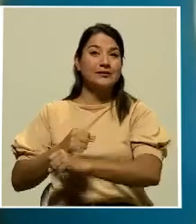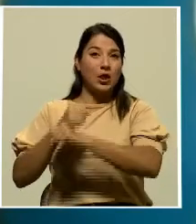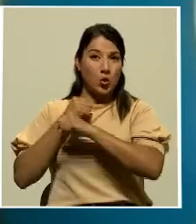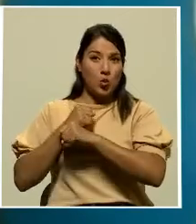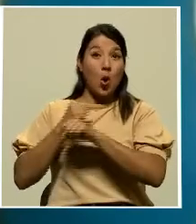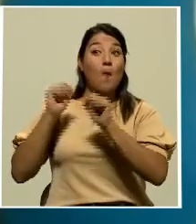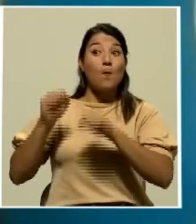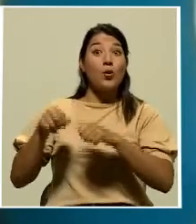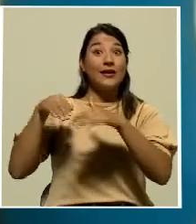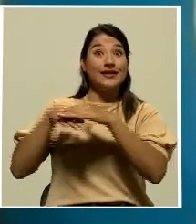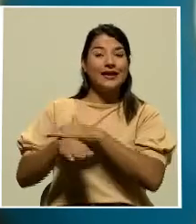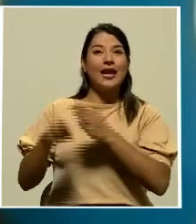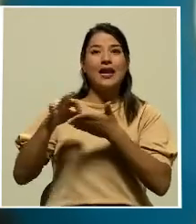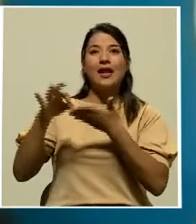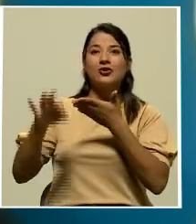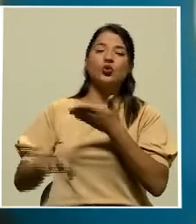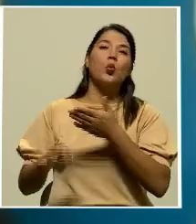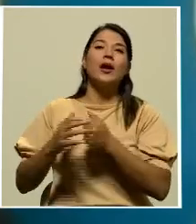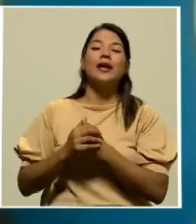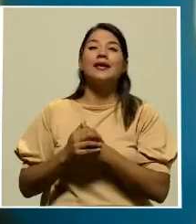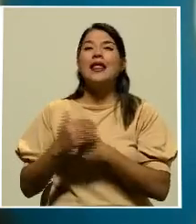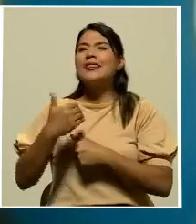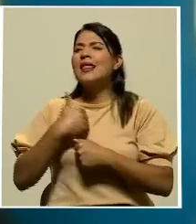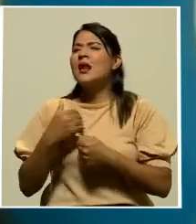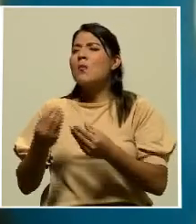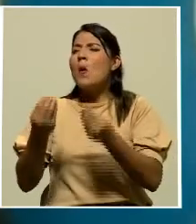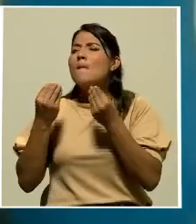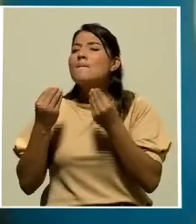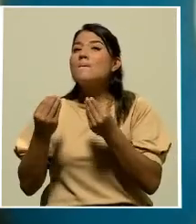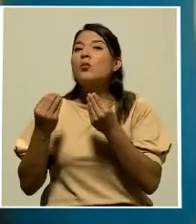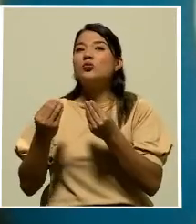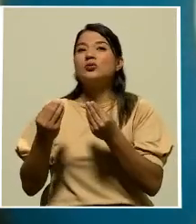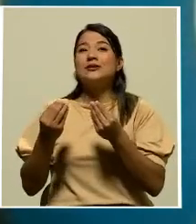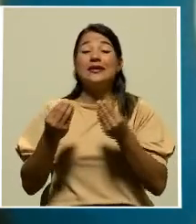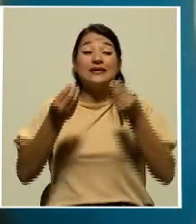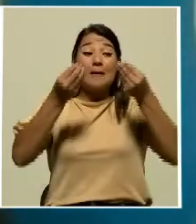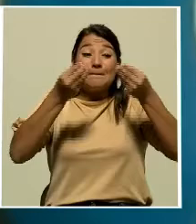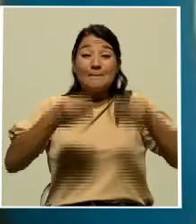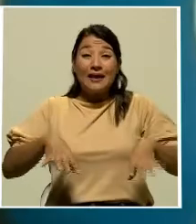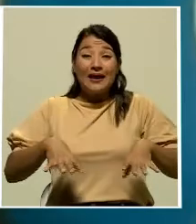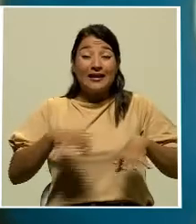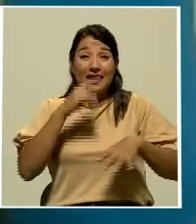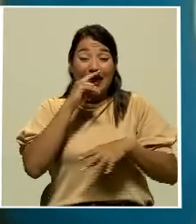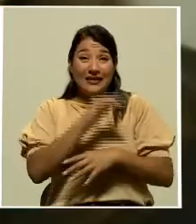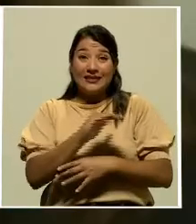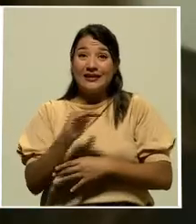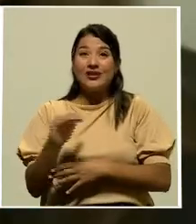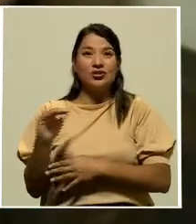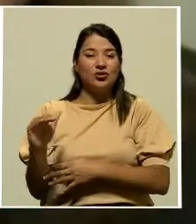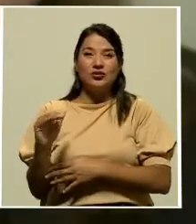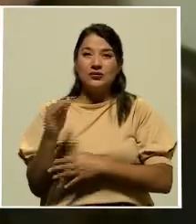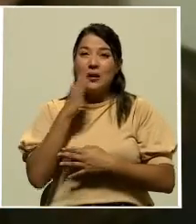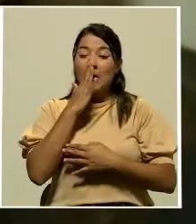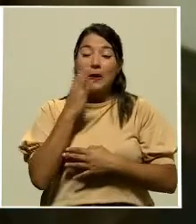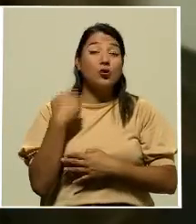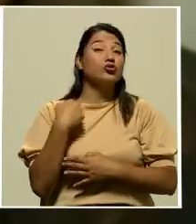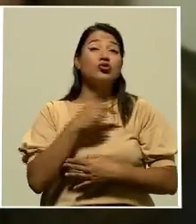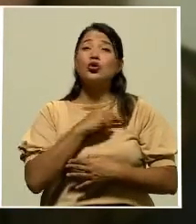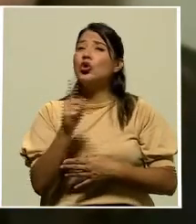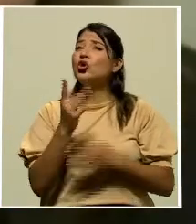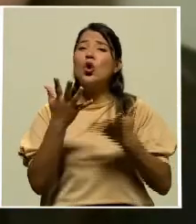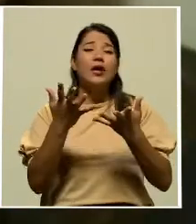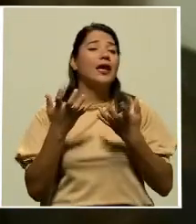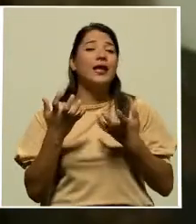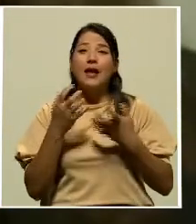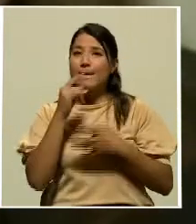la escuela. Hay pérdidas enormes en la vida de los niños. No queremos que los niños estén más